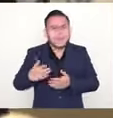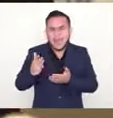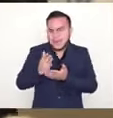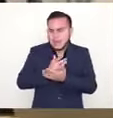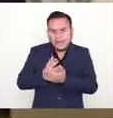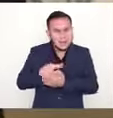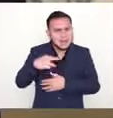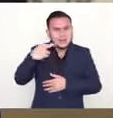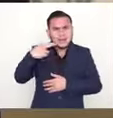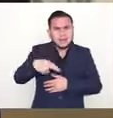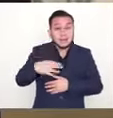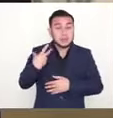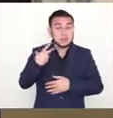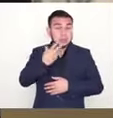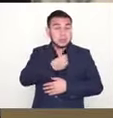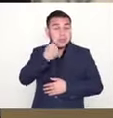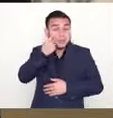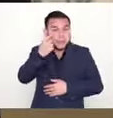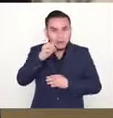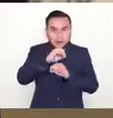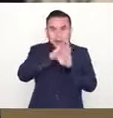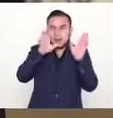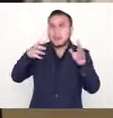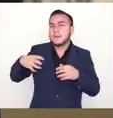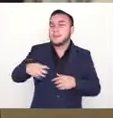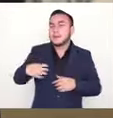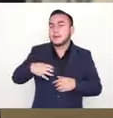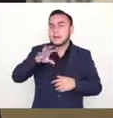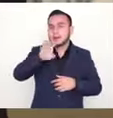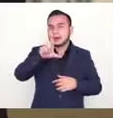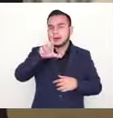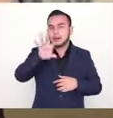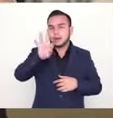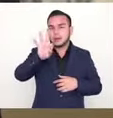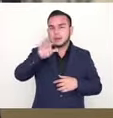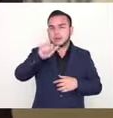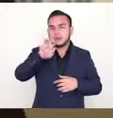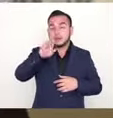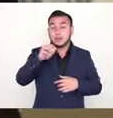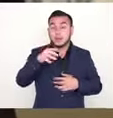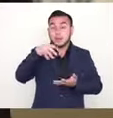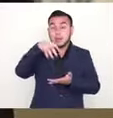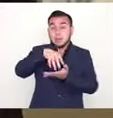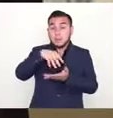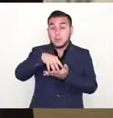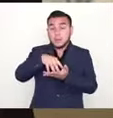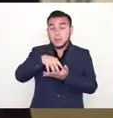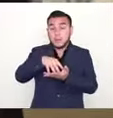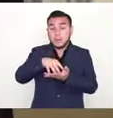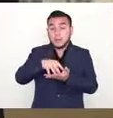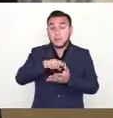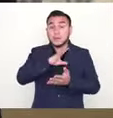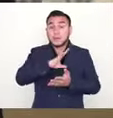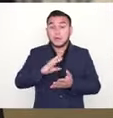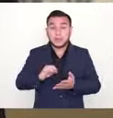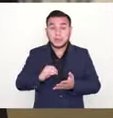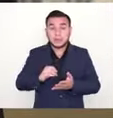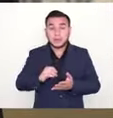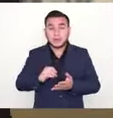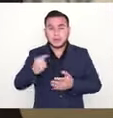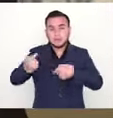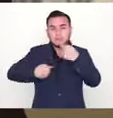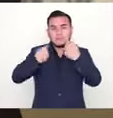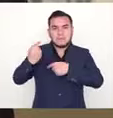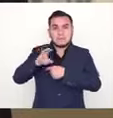aseveraciones pero nosotros logramos probar que mintieron entonces hoy le pregunta a la población xalapeña que a la que me importa porque van a seguir atacando porque su financista soros